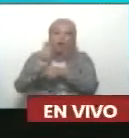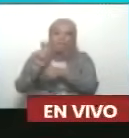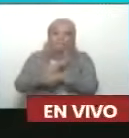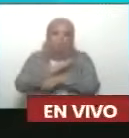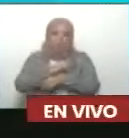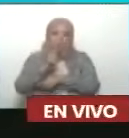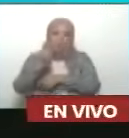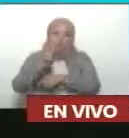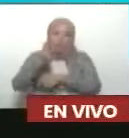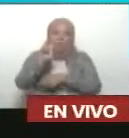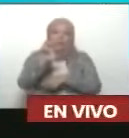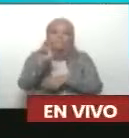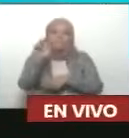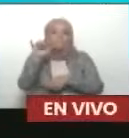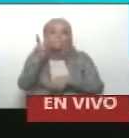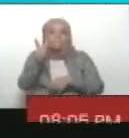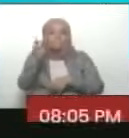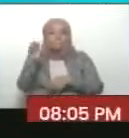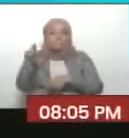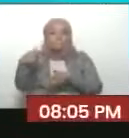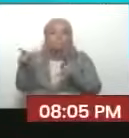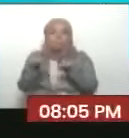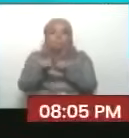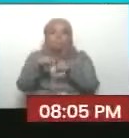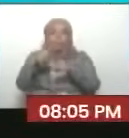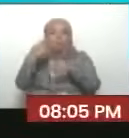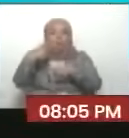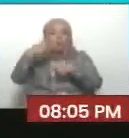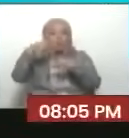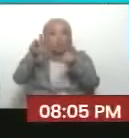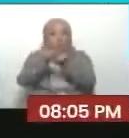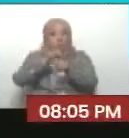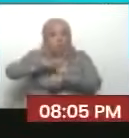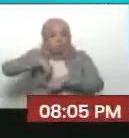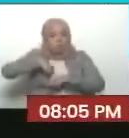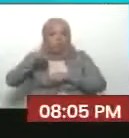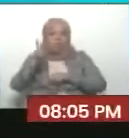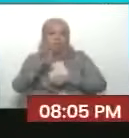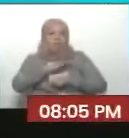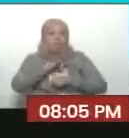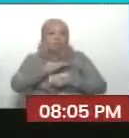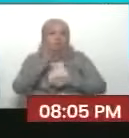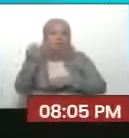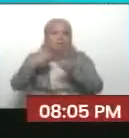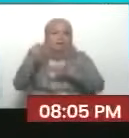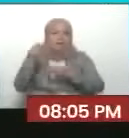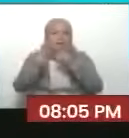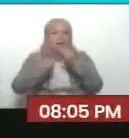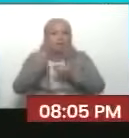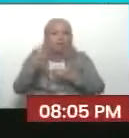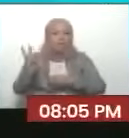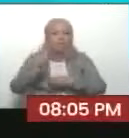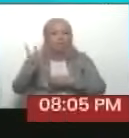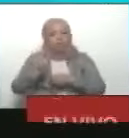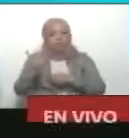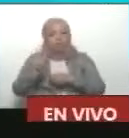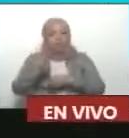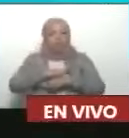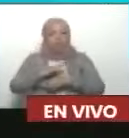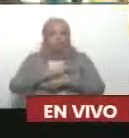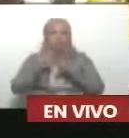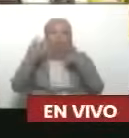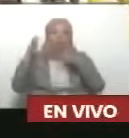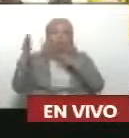se hable de la Ven APP como la gran red social nuestra venezolana, Made in Venezuela, creación